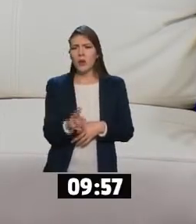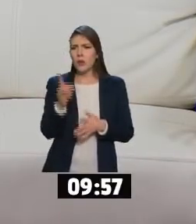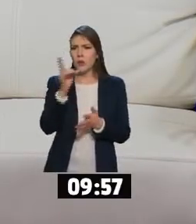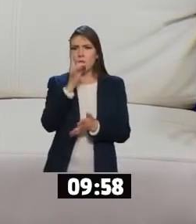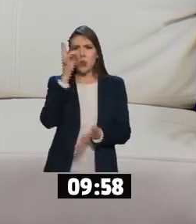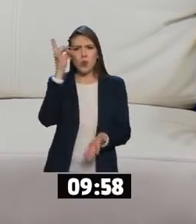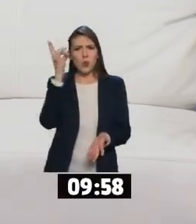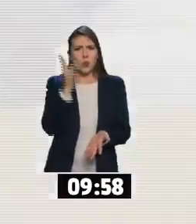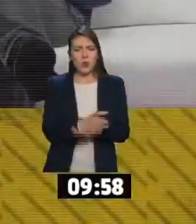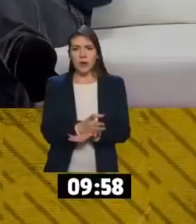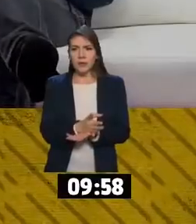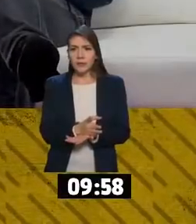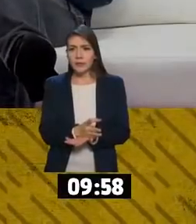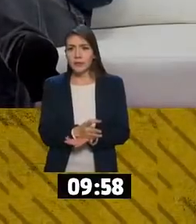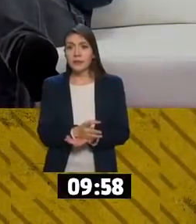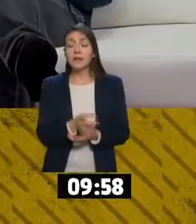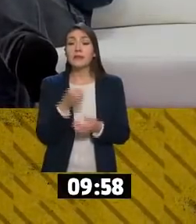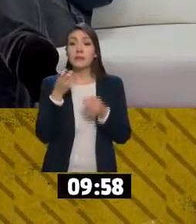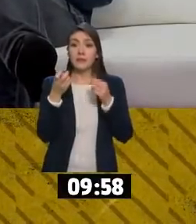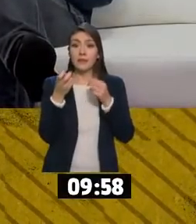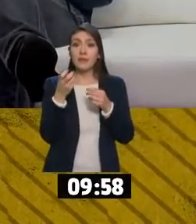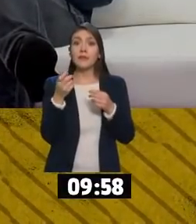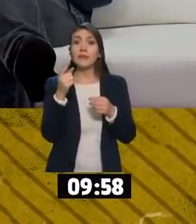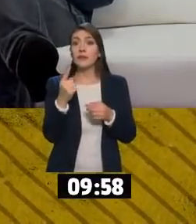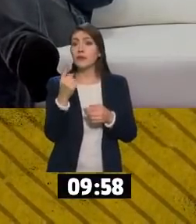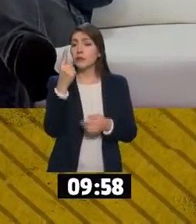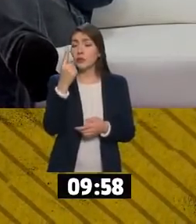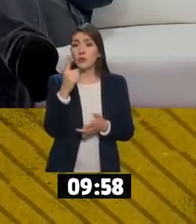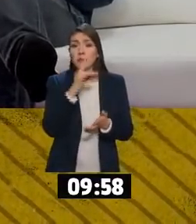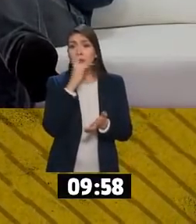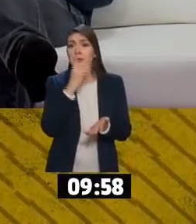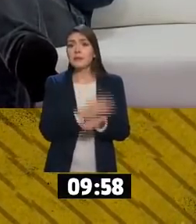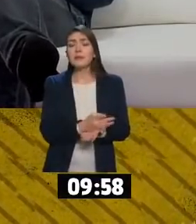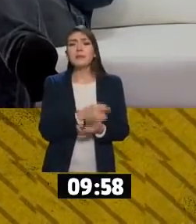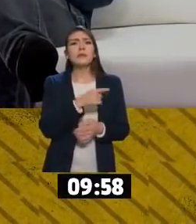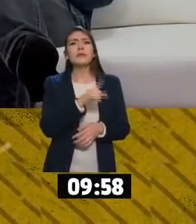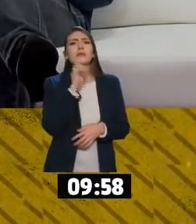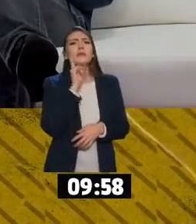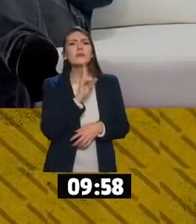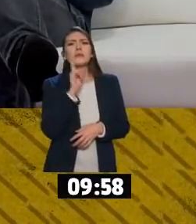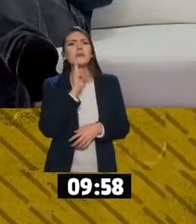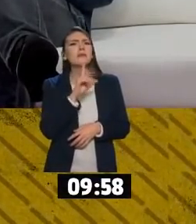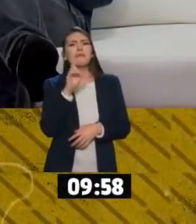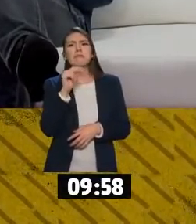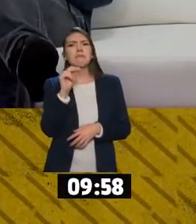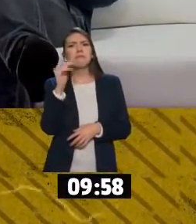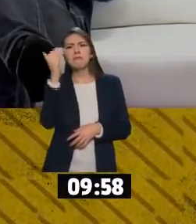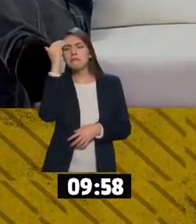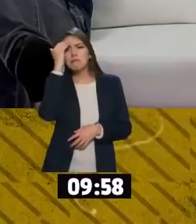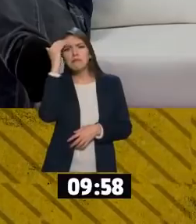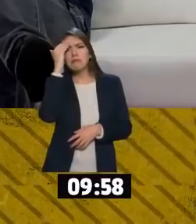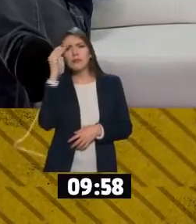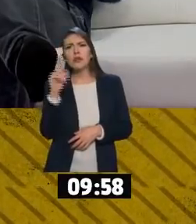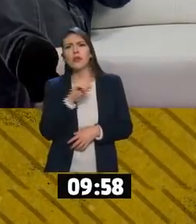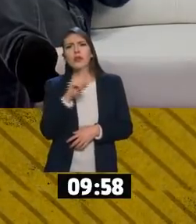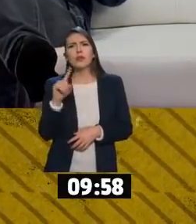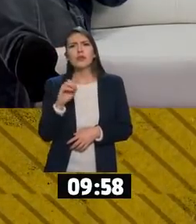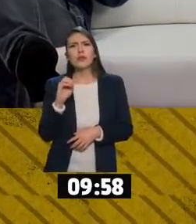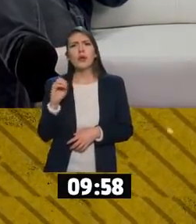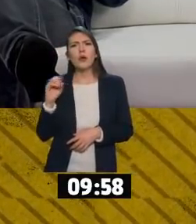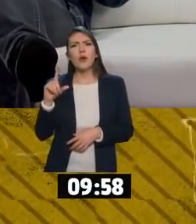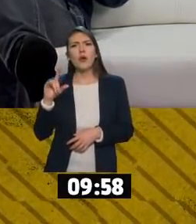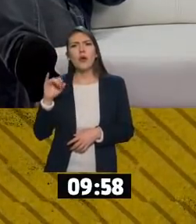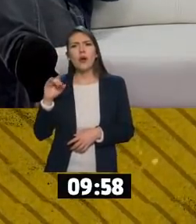pieza. De hecho, es tan de una sola pieza que desafortunadamente esta pequeña ni siquiera conoce un zoológico. Y eso es parte de lo feo nunca